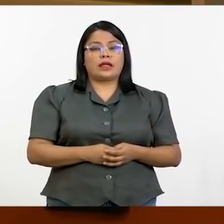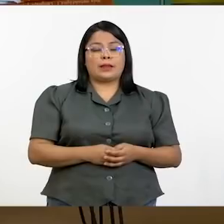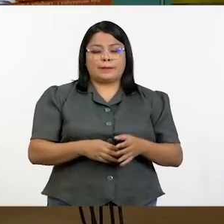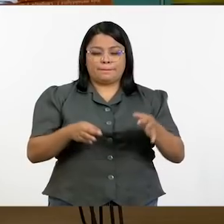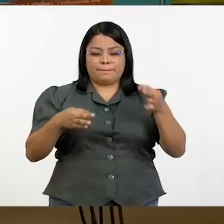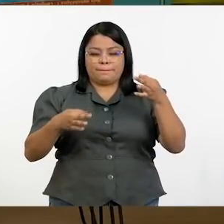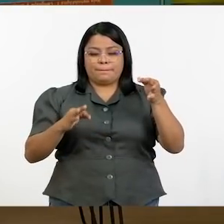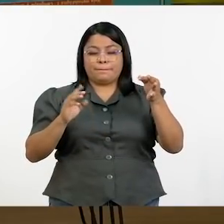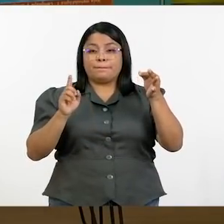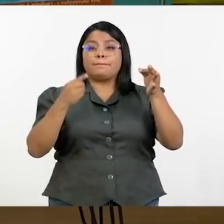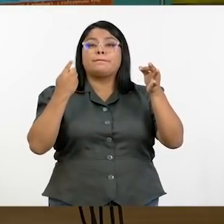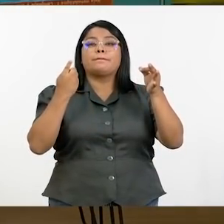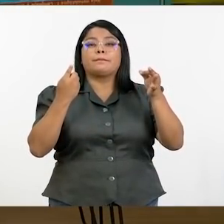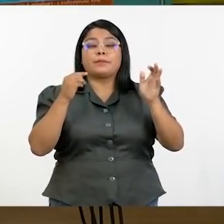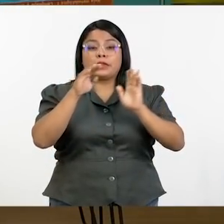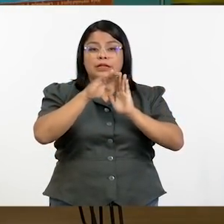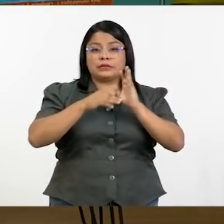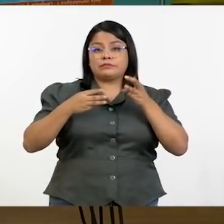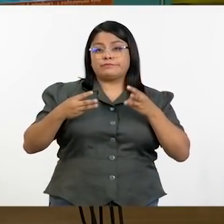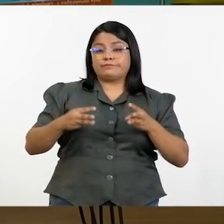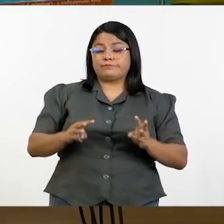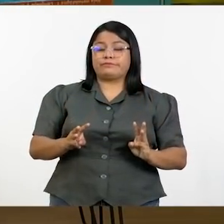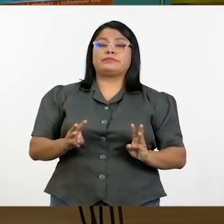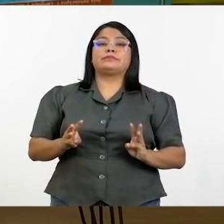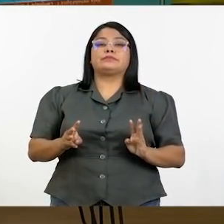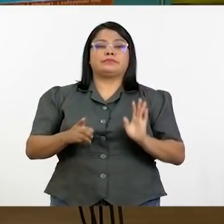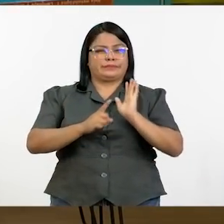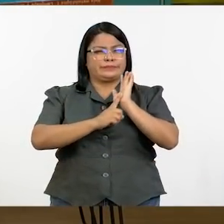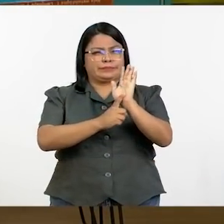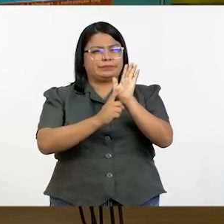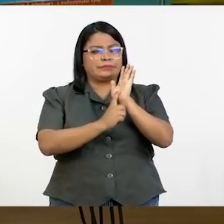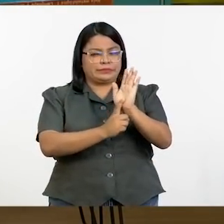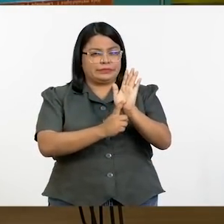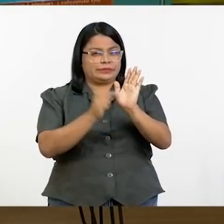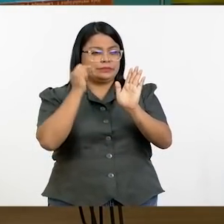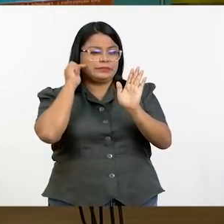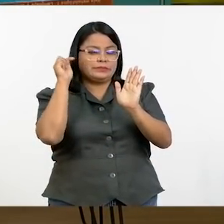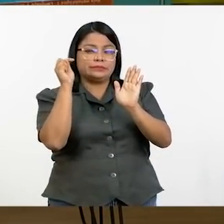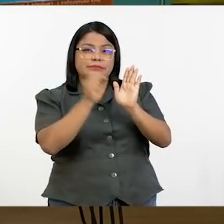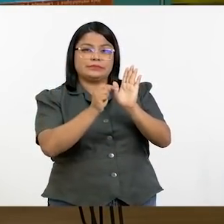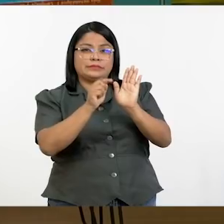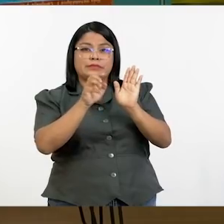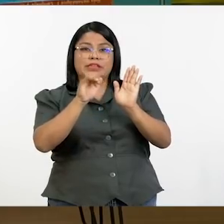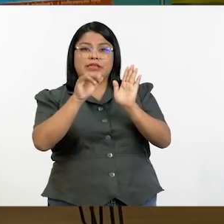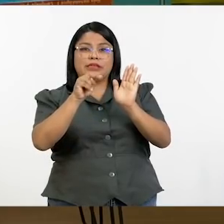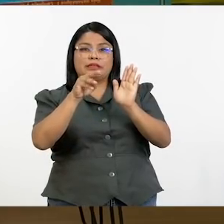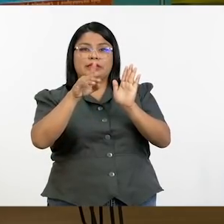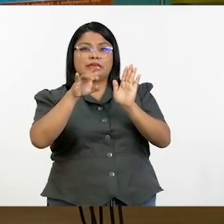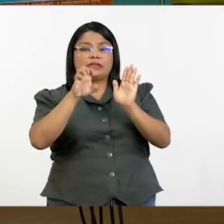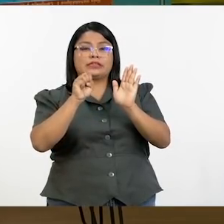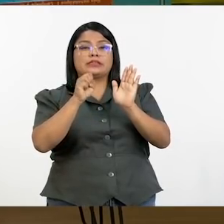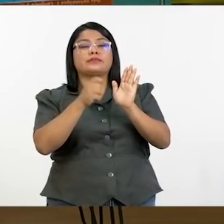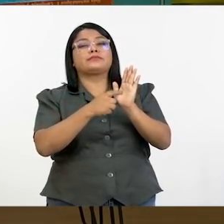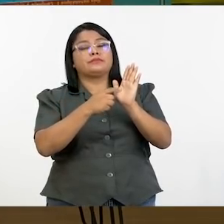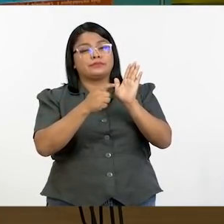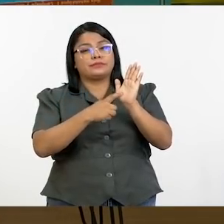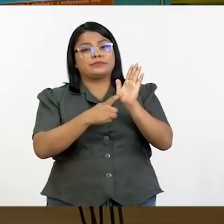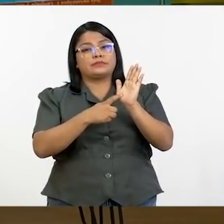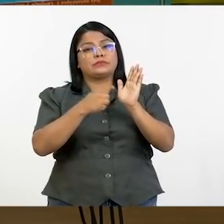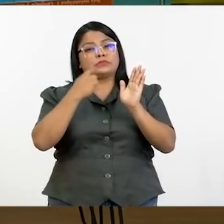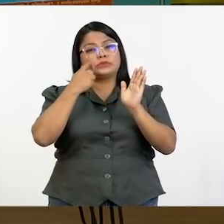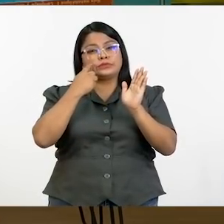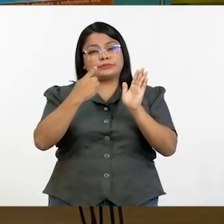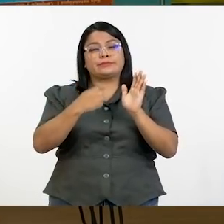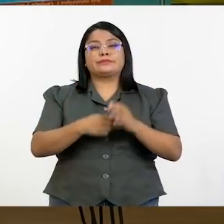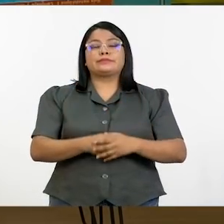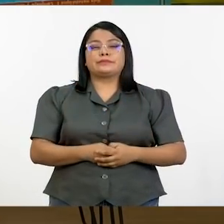las primeras páginas de la guía metodológica, Paola, te voy a mostrar, encontramos el índice de la guía metodológica.